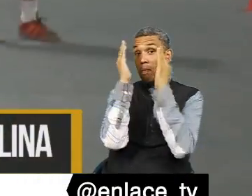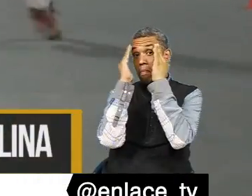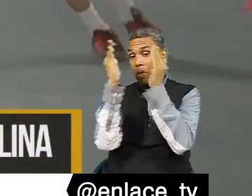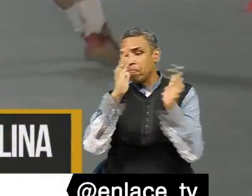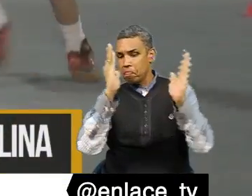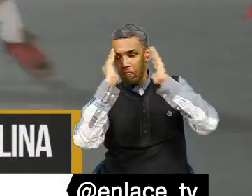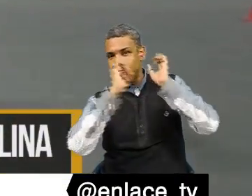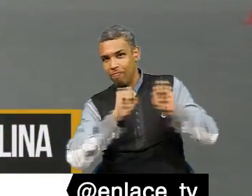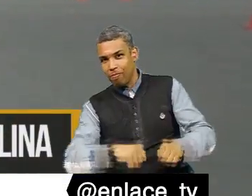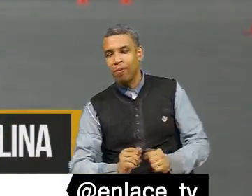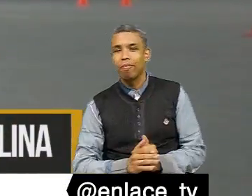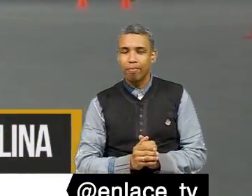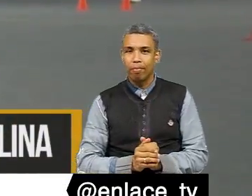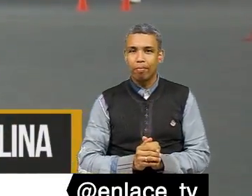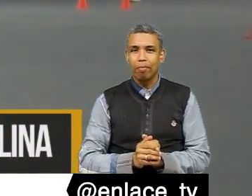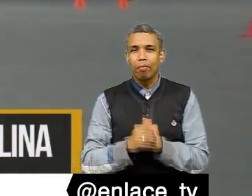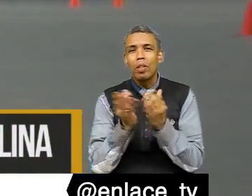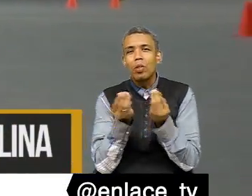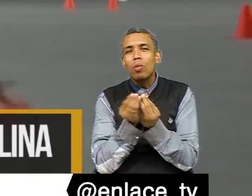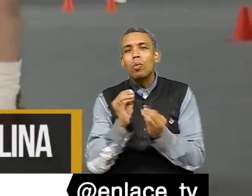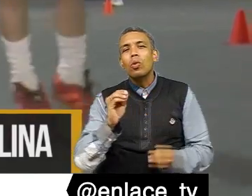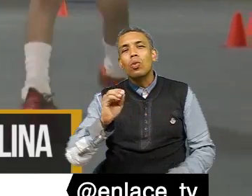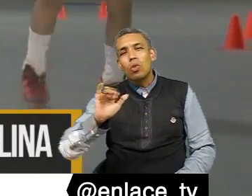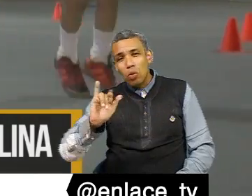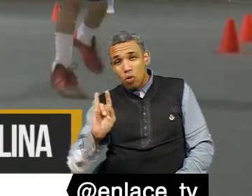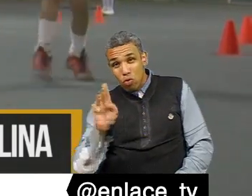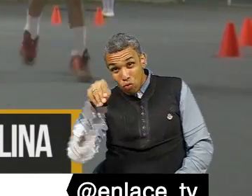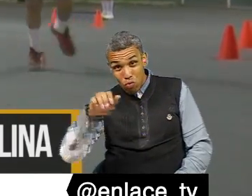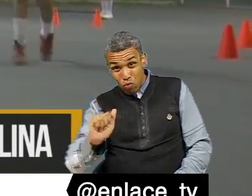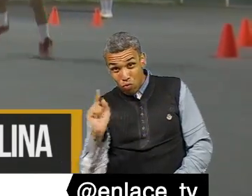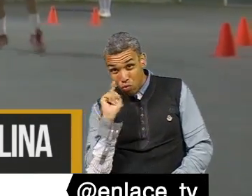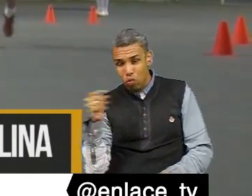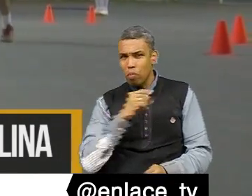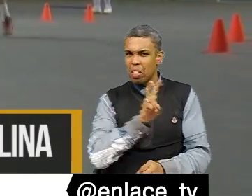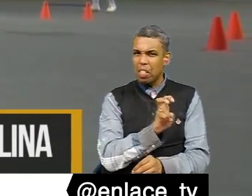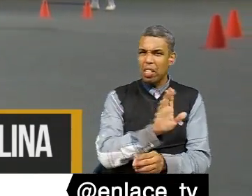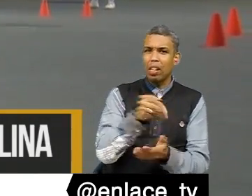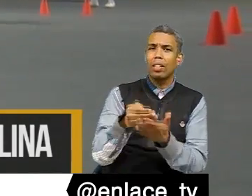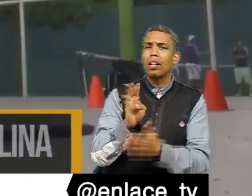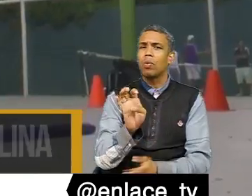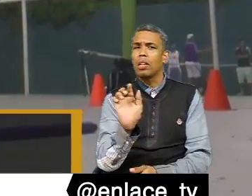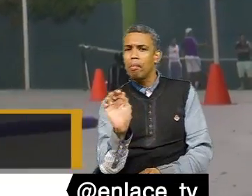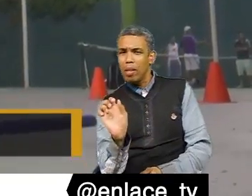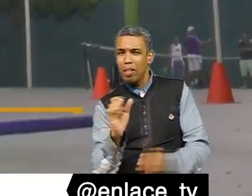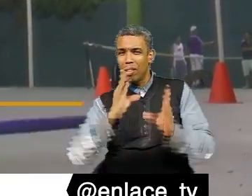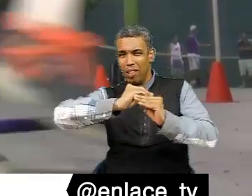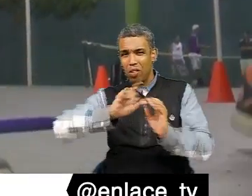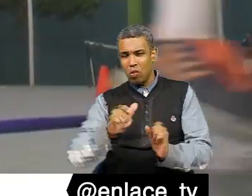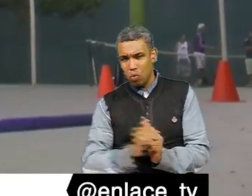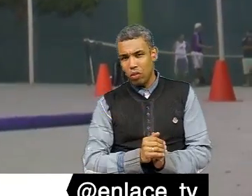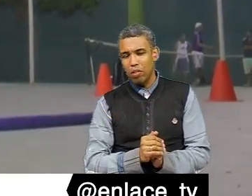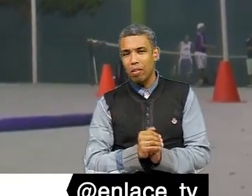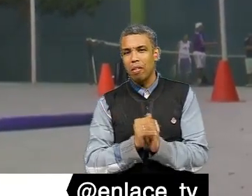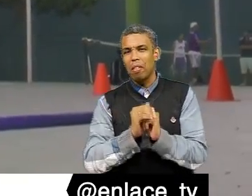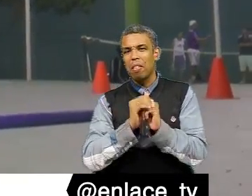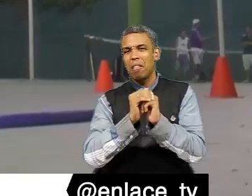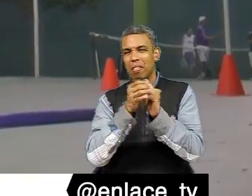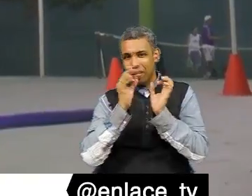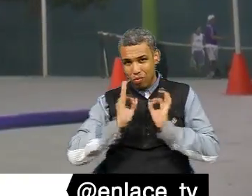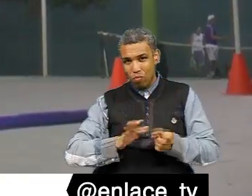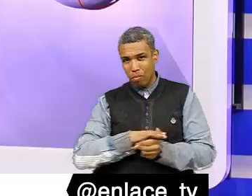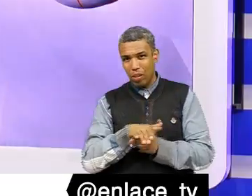Academia Yuma desarrolla sus prácticas de lunes a viernes de 7 a 9:30 de la noche en las canchas de microfútbol y minifútbol del barrio Aguas Claras.